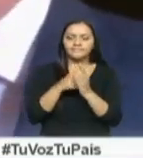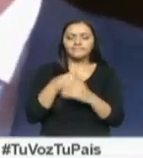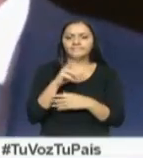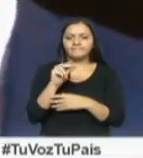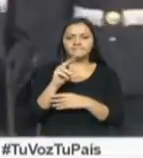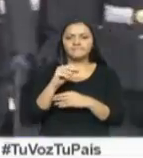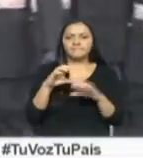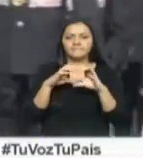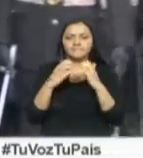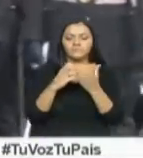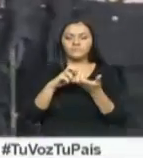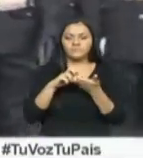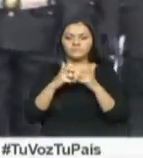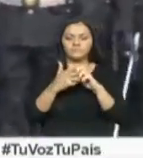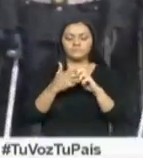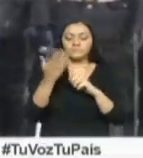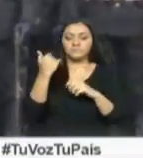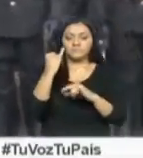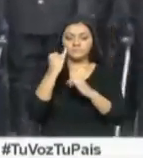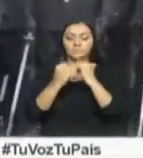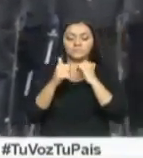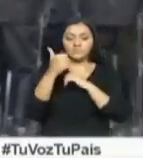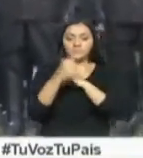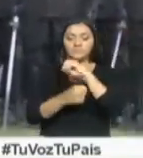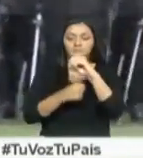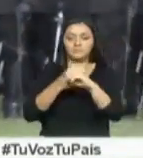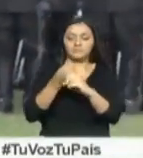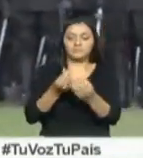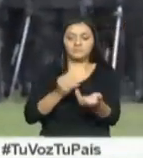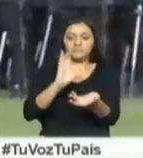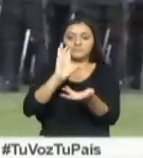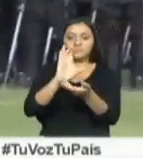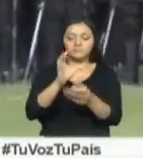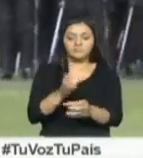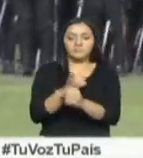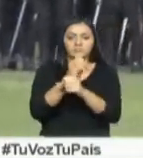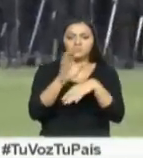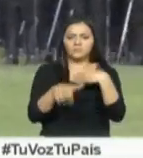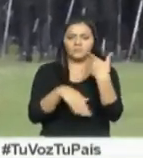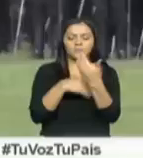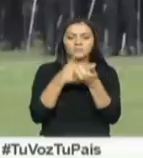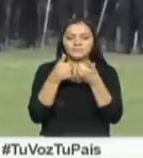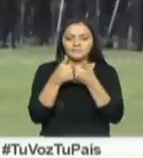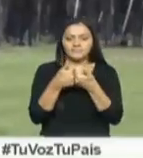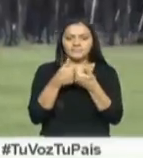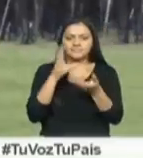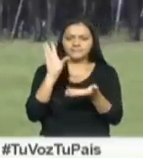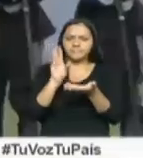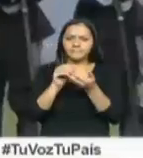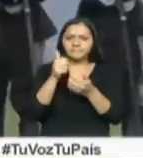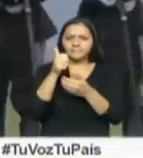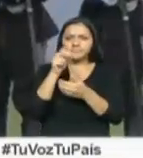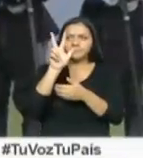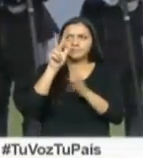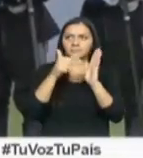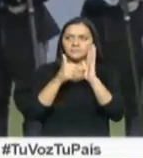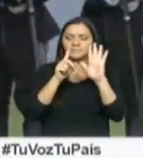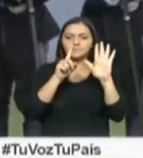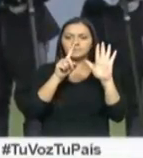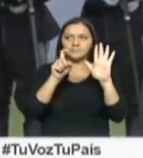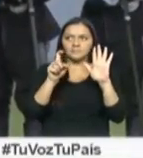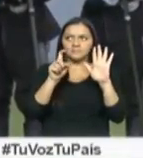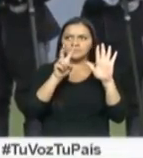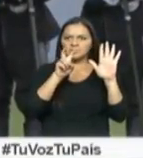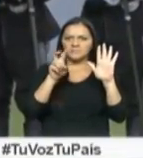crimen organizado. En esta última década, la inversión en el sector seguridad ha sido histórica, llegando a 3.766 millones